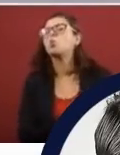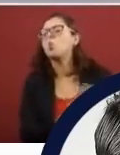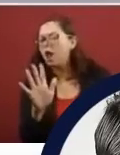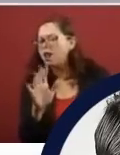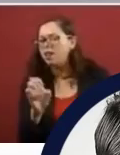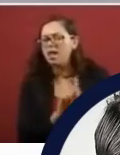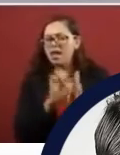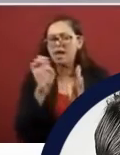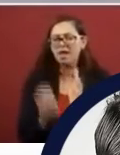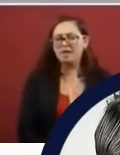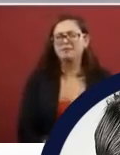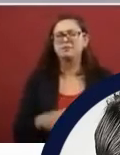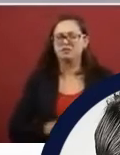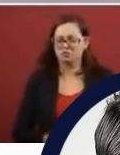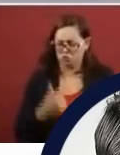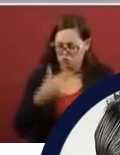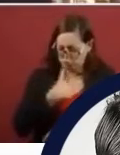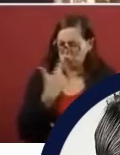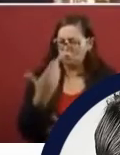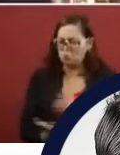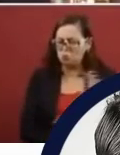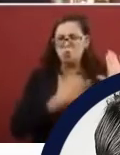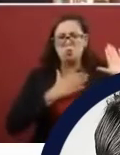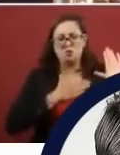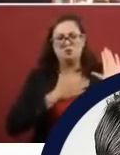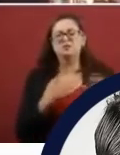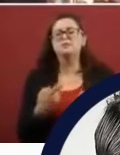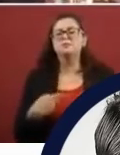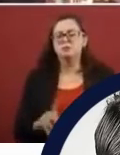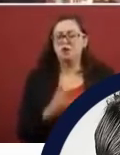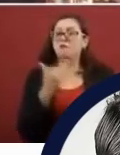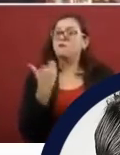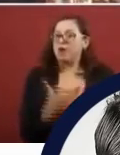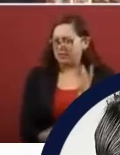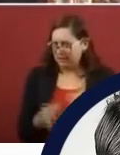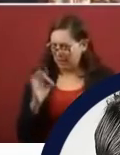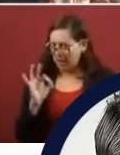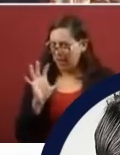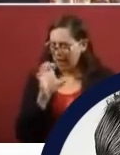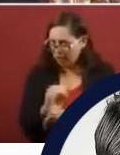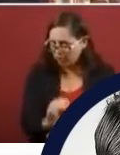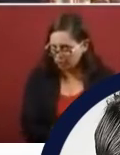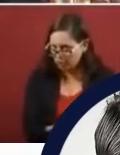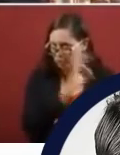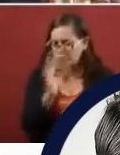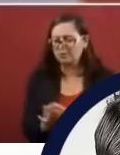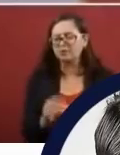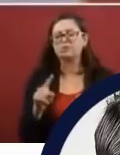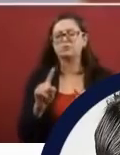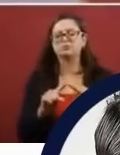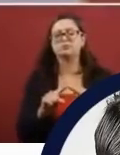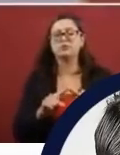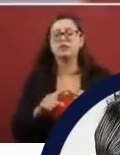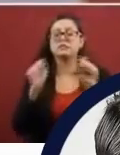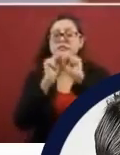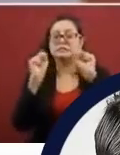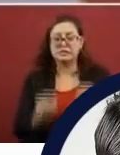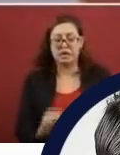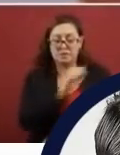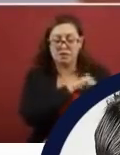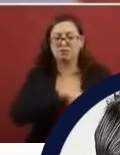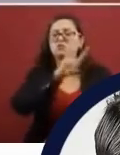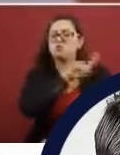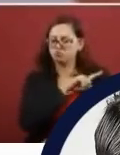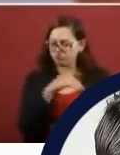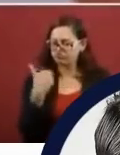raza, orientación sexual o cualquier otra consideración política. Eso está bien, pero